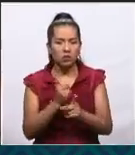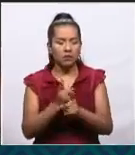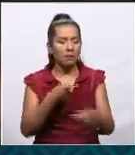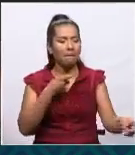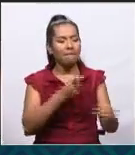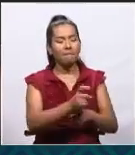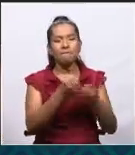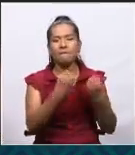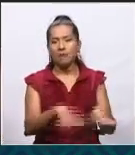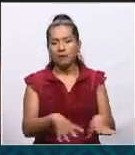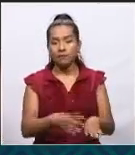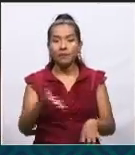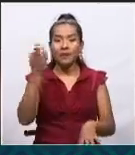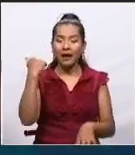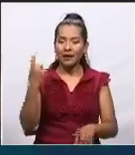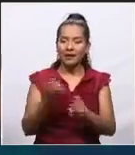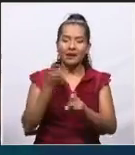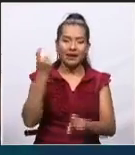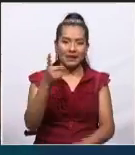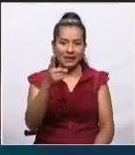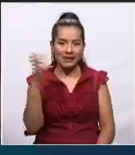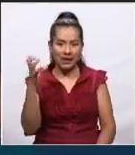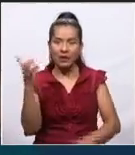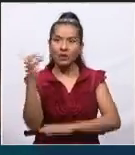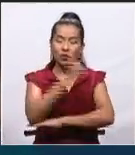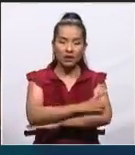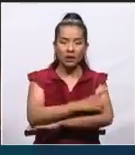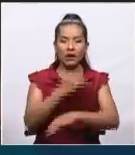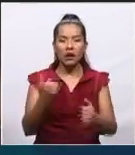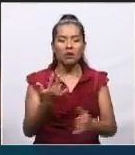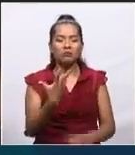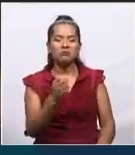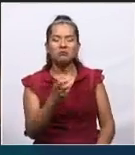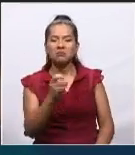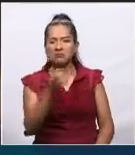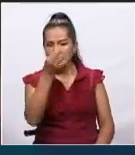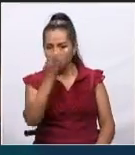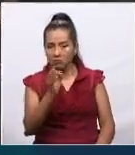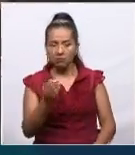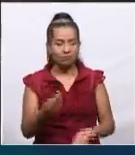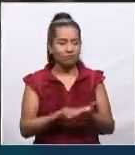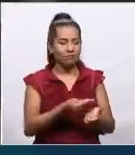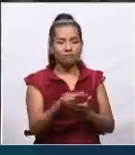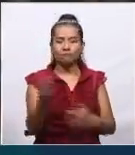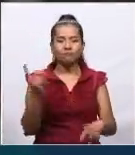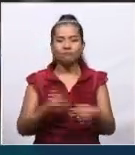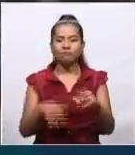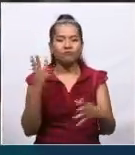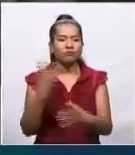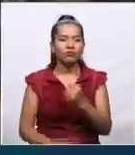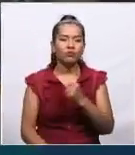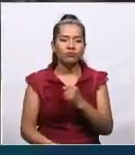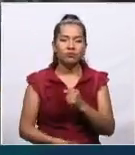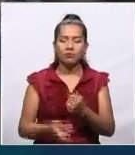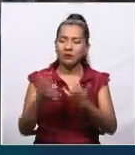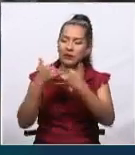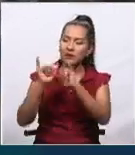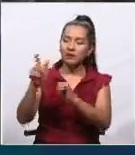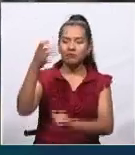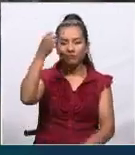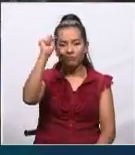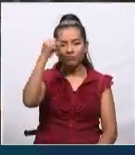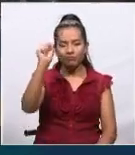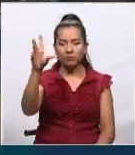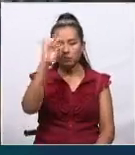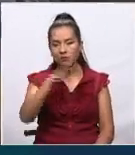hacía unos 100 pesos, ganaba, ahora se ganan 30 pesos, se hace el día. No alcanza para nada. No sé esa terquedad de señor Camacho